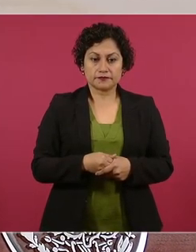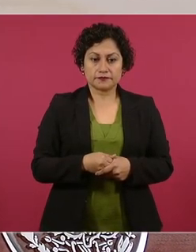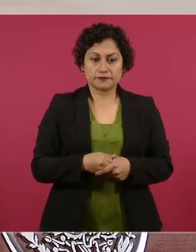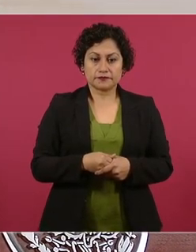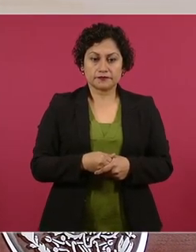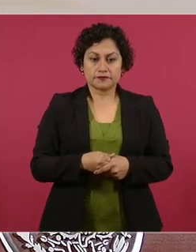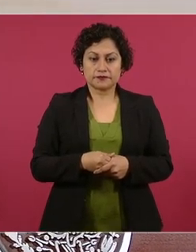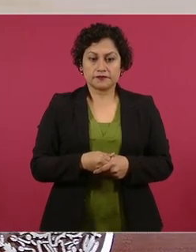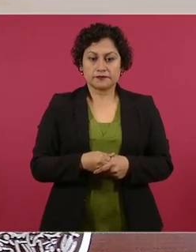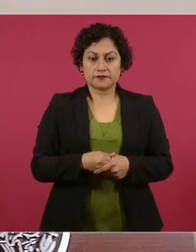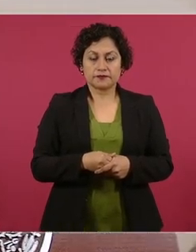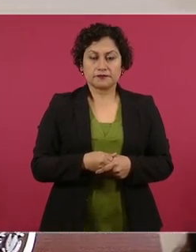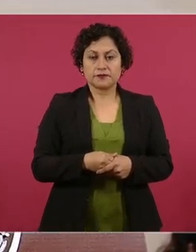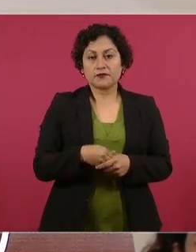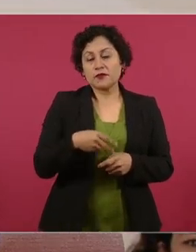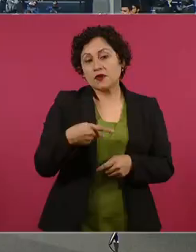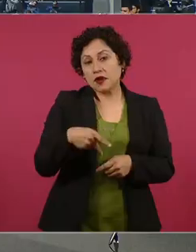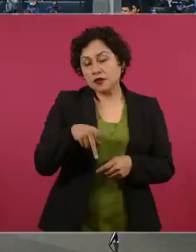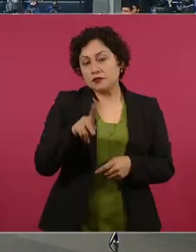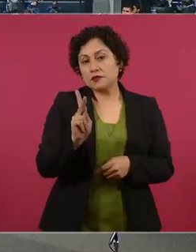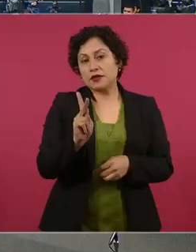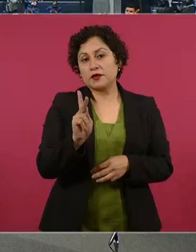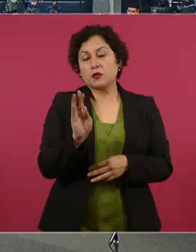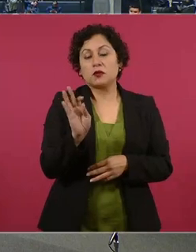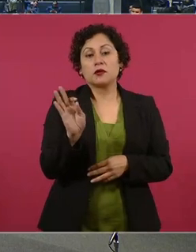Pero a lo mejor